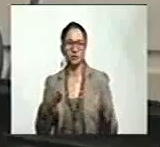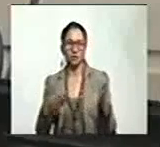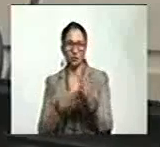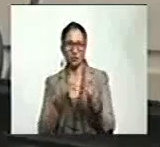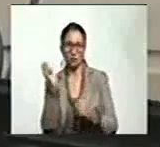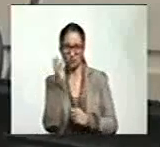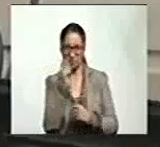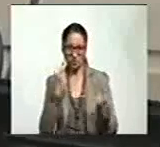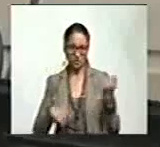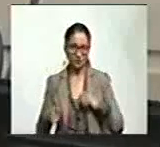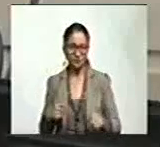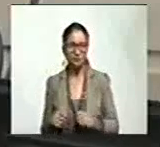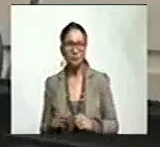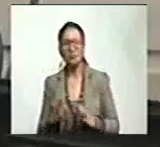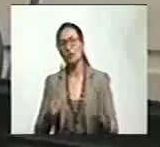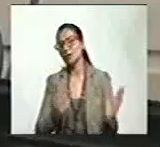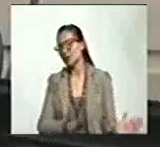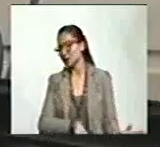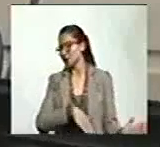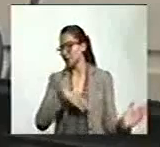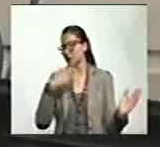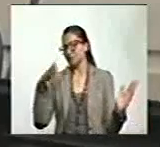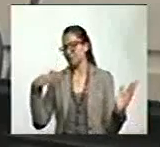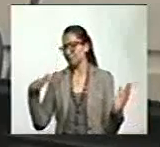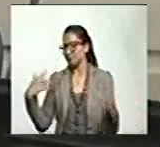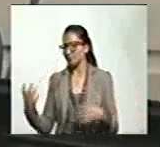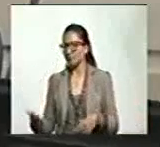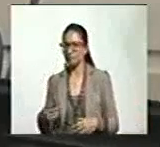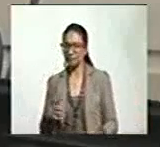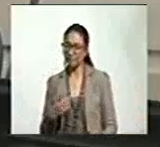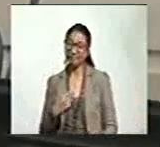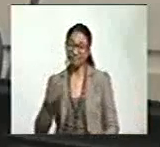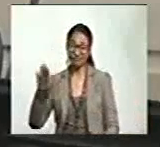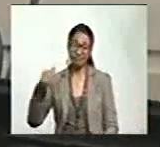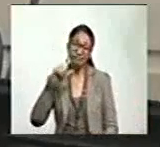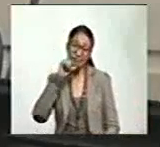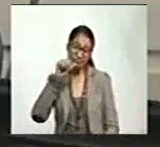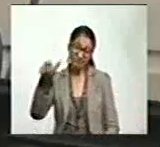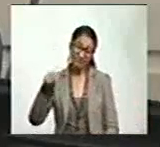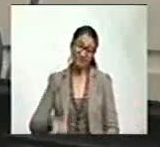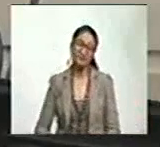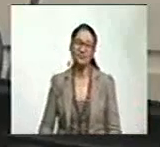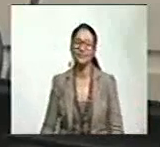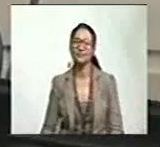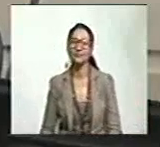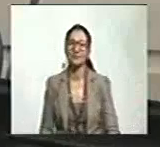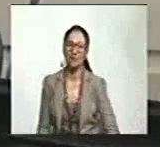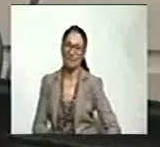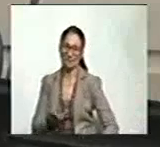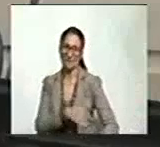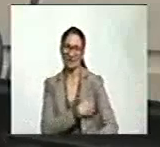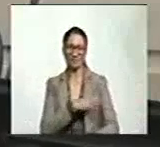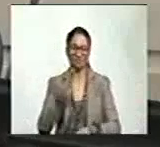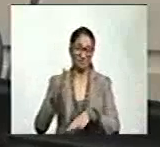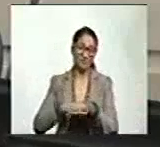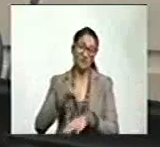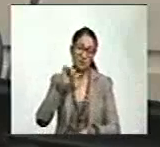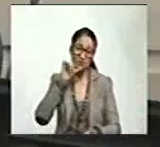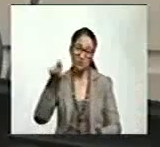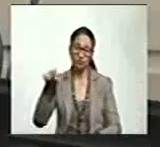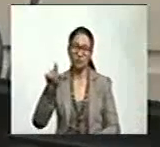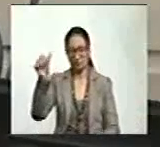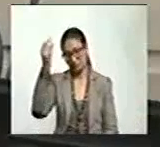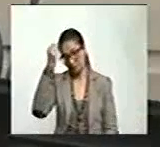posteriormente vino una acción que es repudiable señora ministra eso caerá como una sombra sobre la memoria